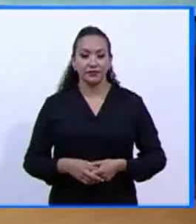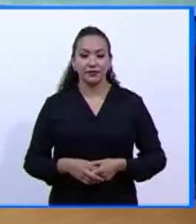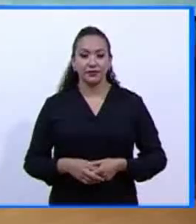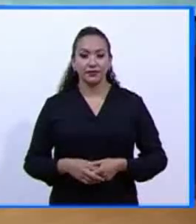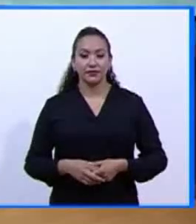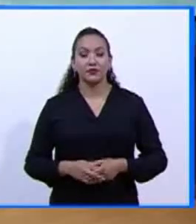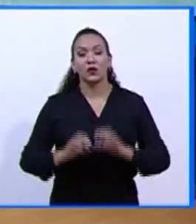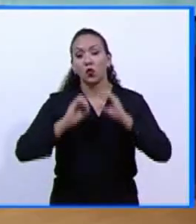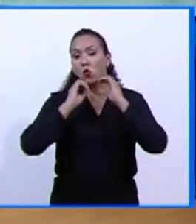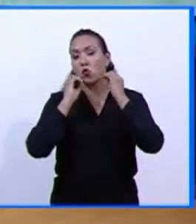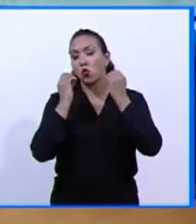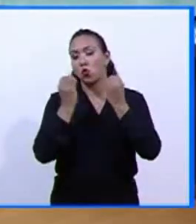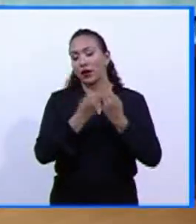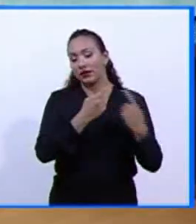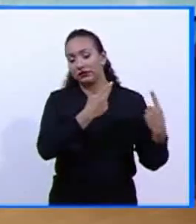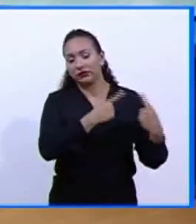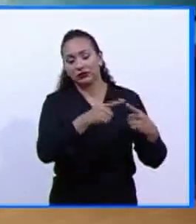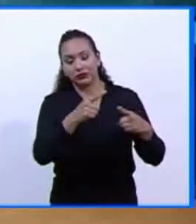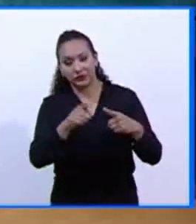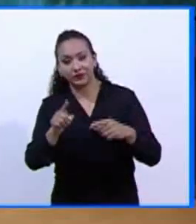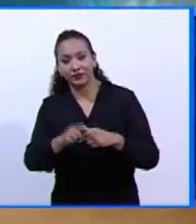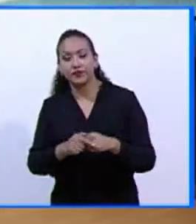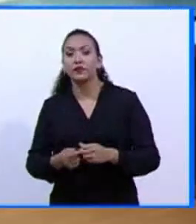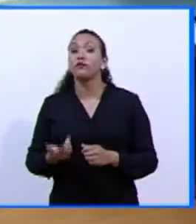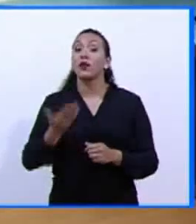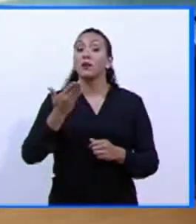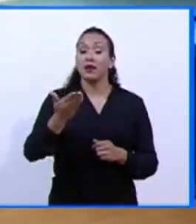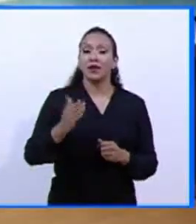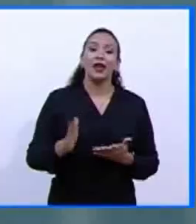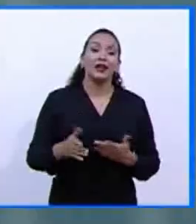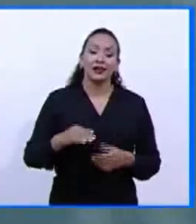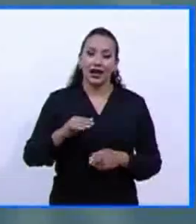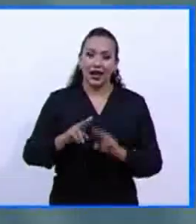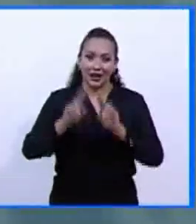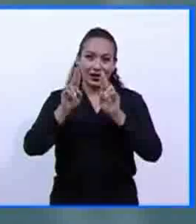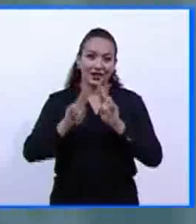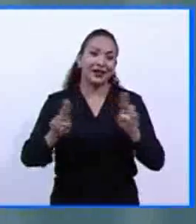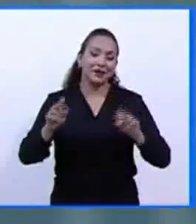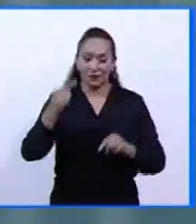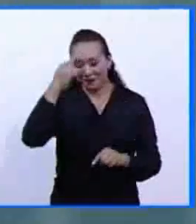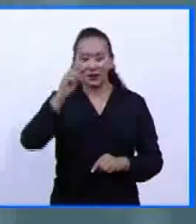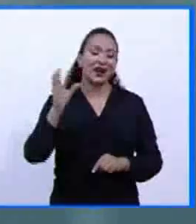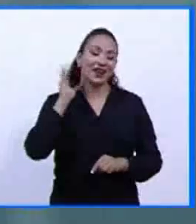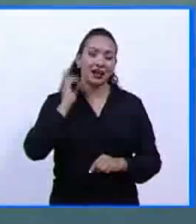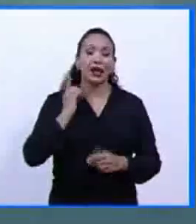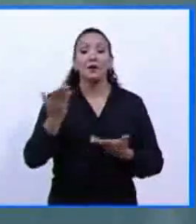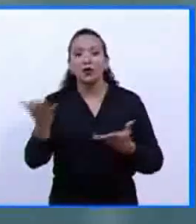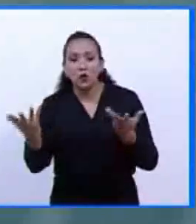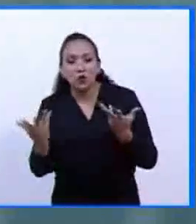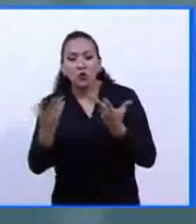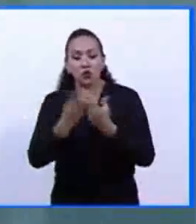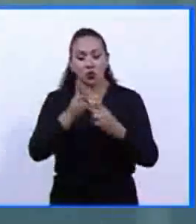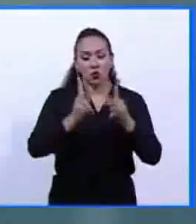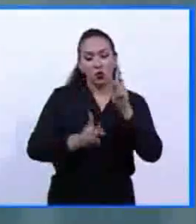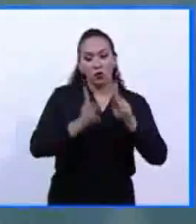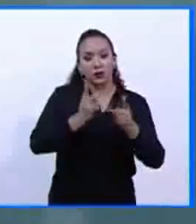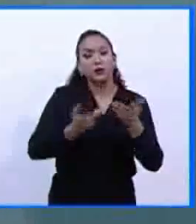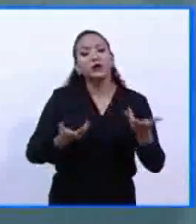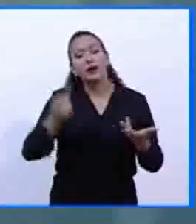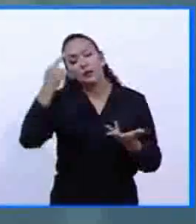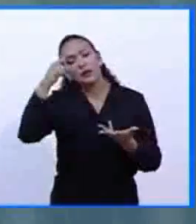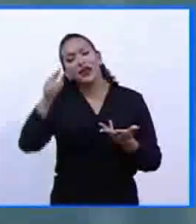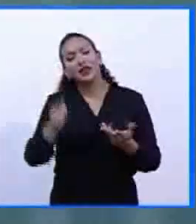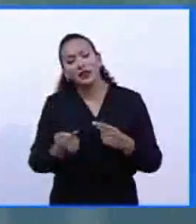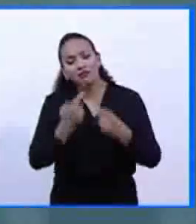Y organizaciones de la sociedad civil llamaron al Congreso de la Unión a realizar un ejercicio de Parlamento abierto para llevar a